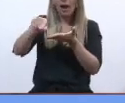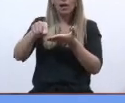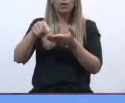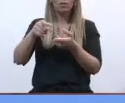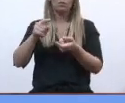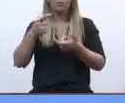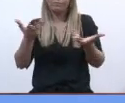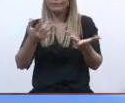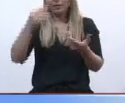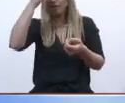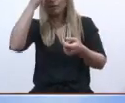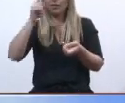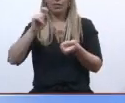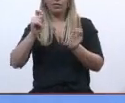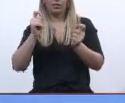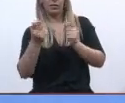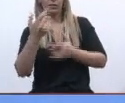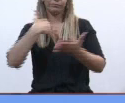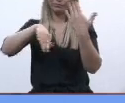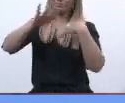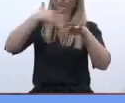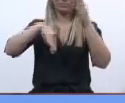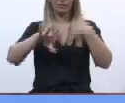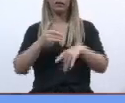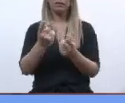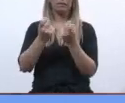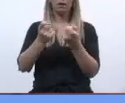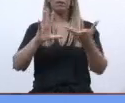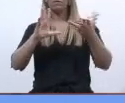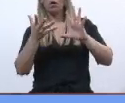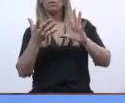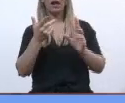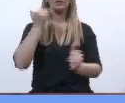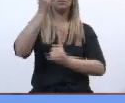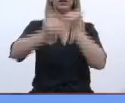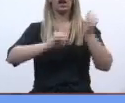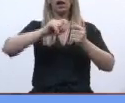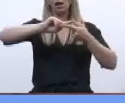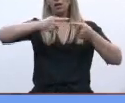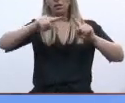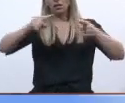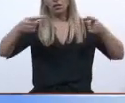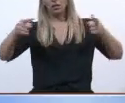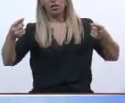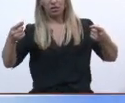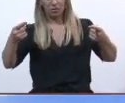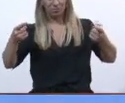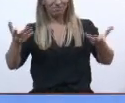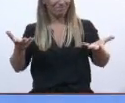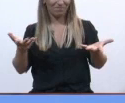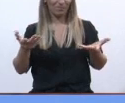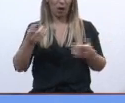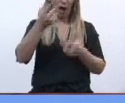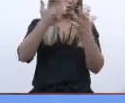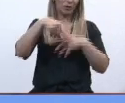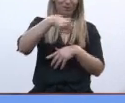vuelta y tener que recurrir a mucha metodología interpretativa para explicar algo,